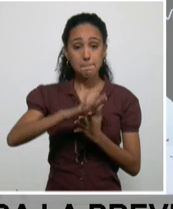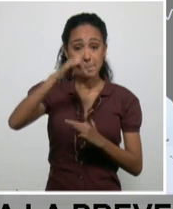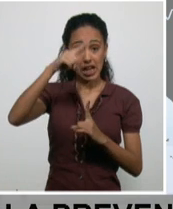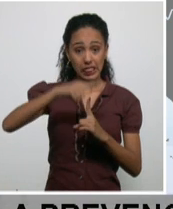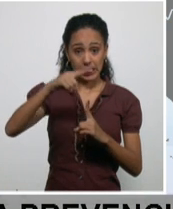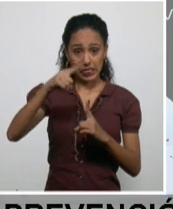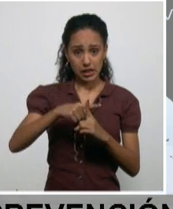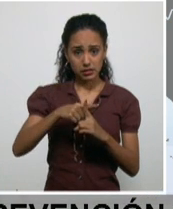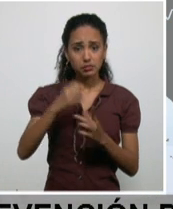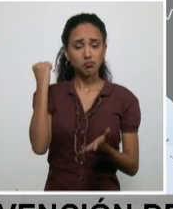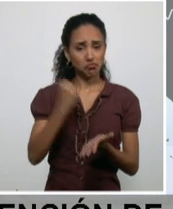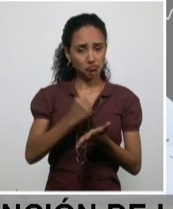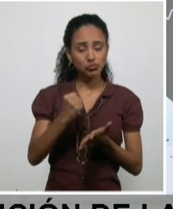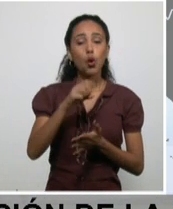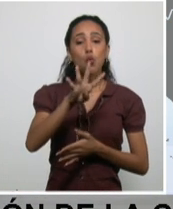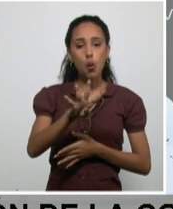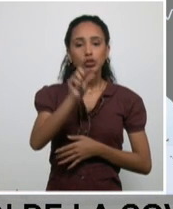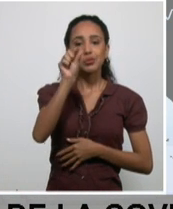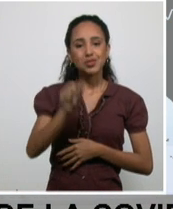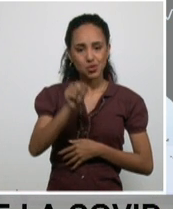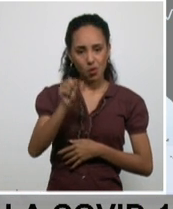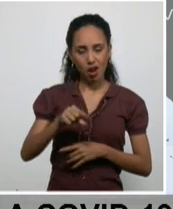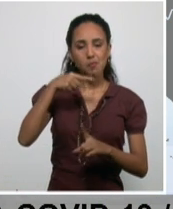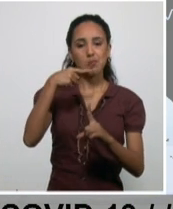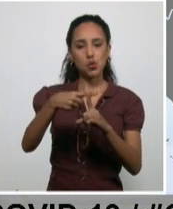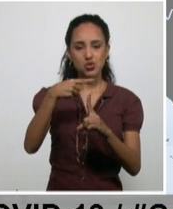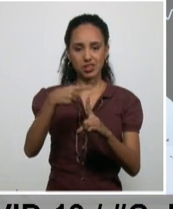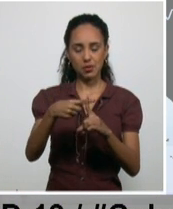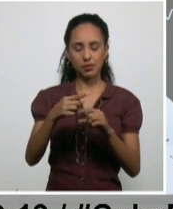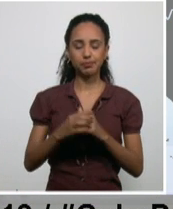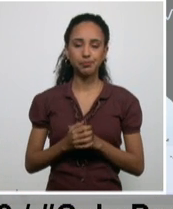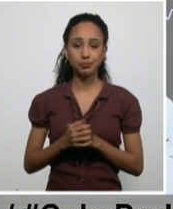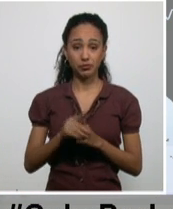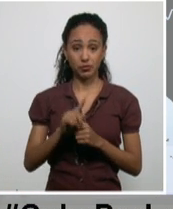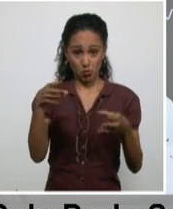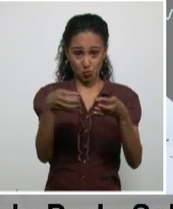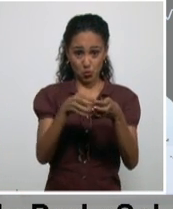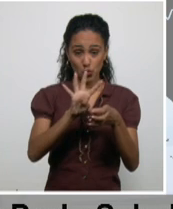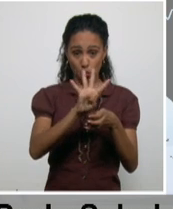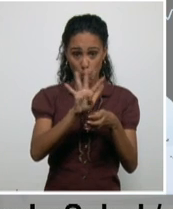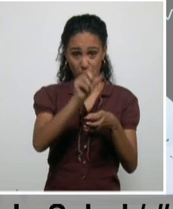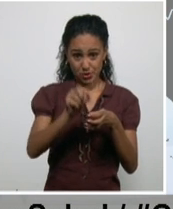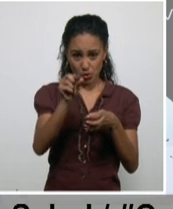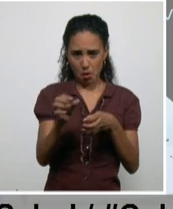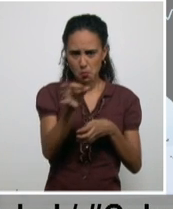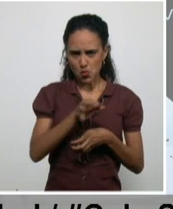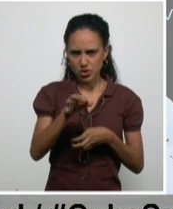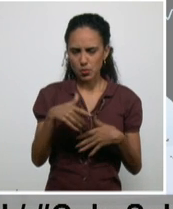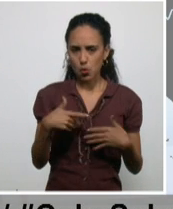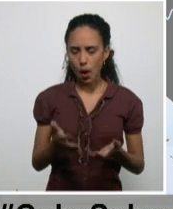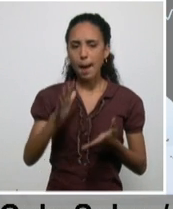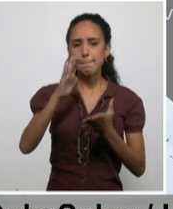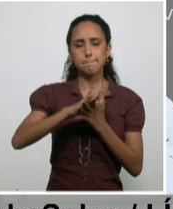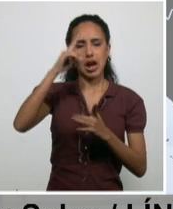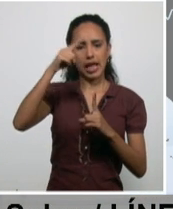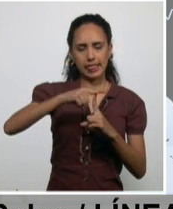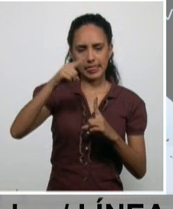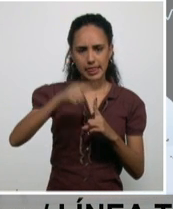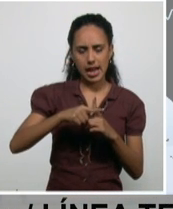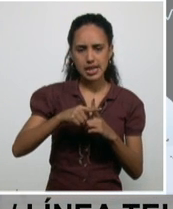En Matanzas se confirman 4 casos. Los 4 son de los municipios de Matanzas,